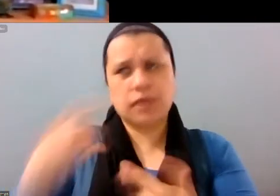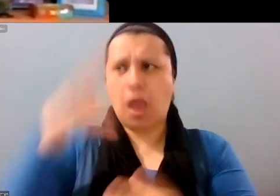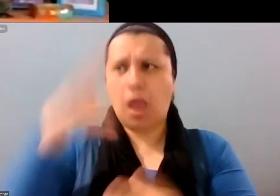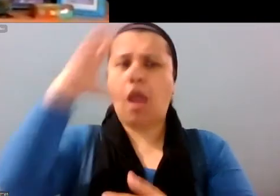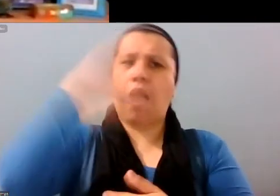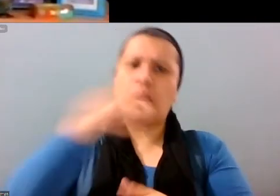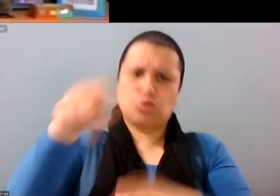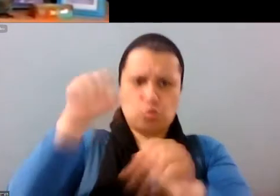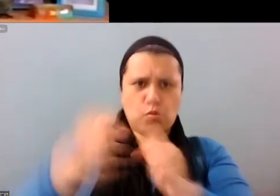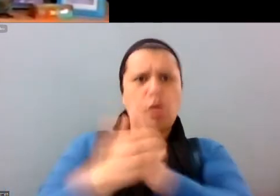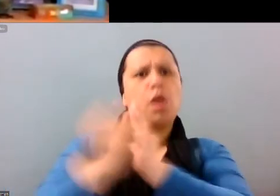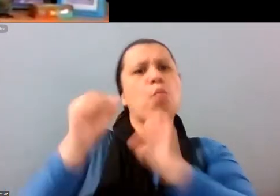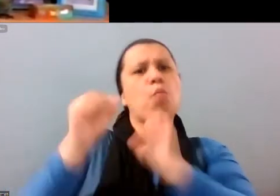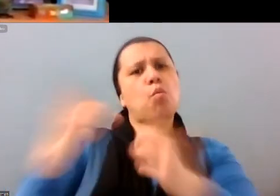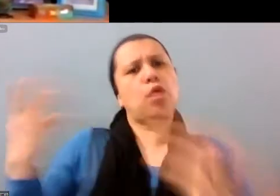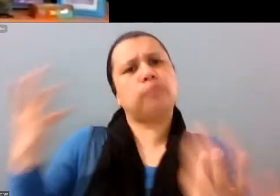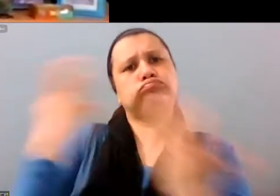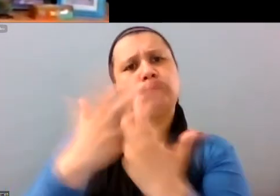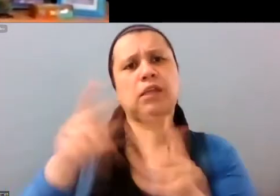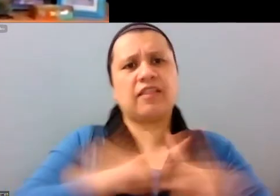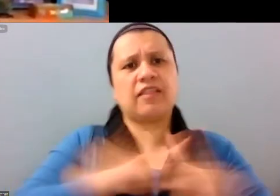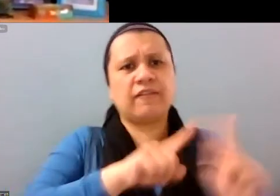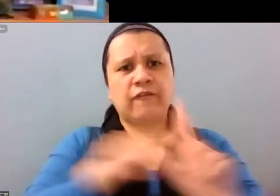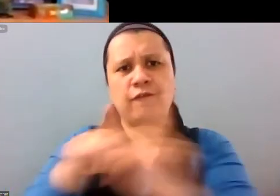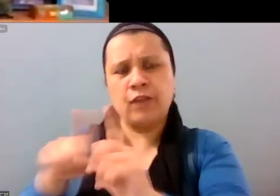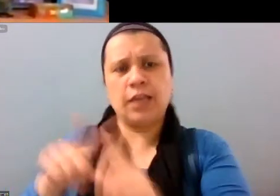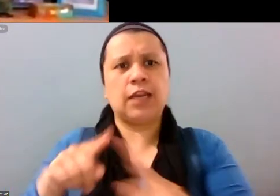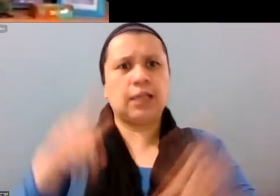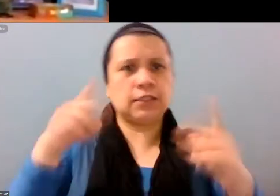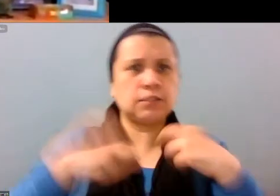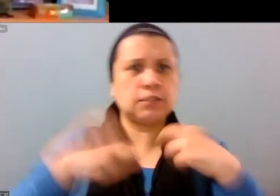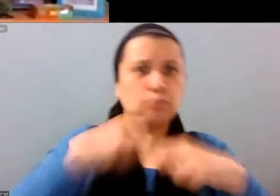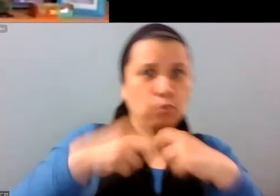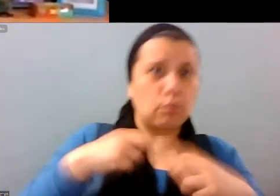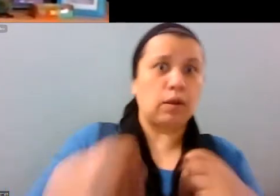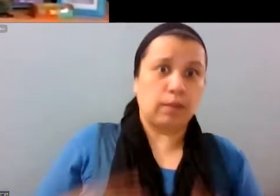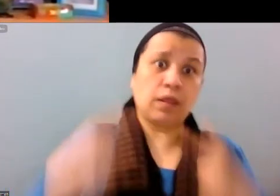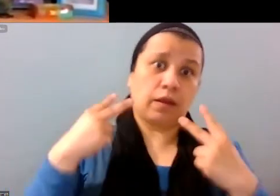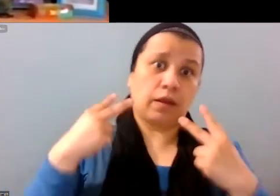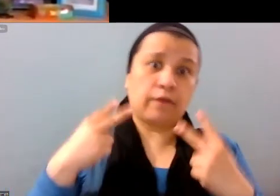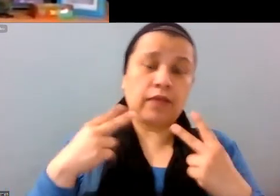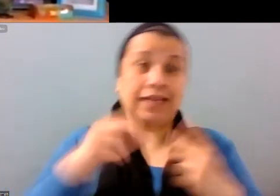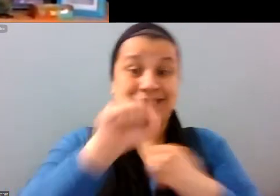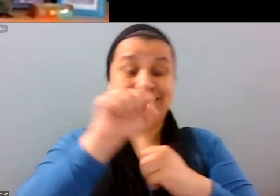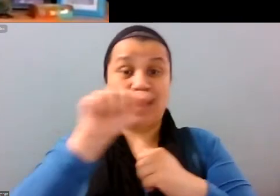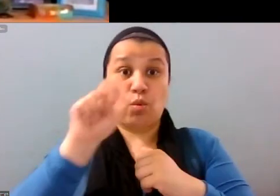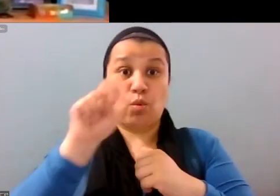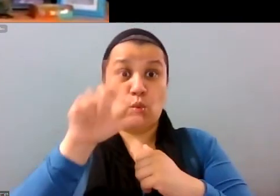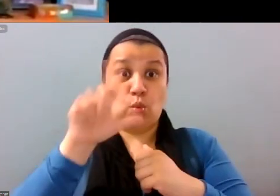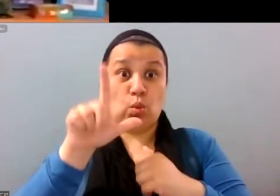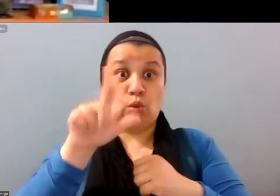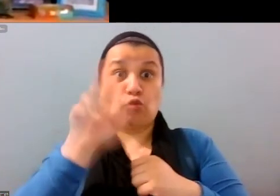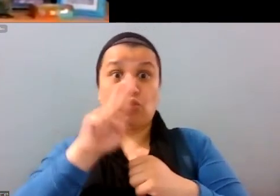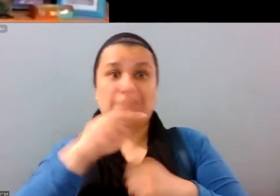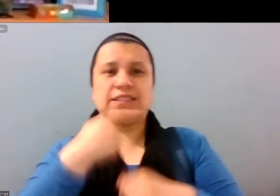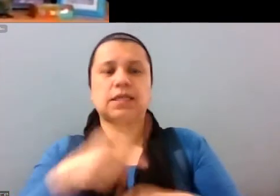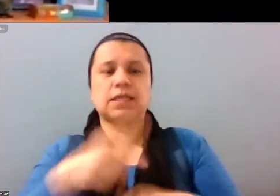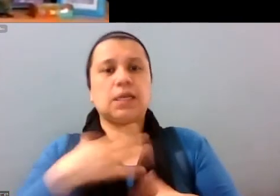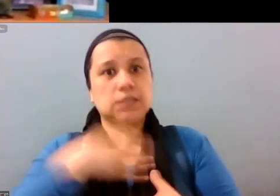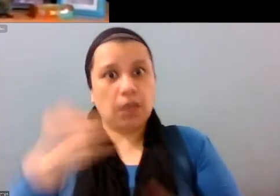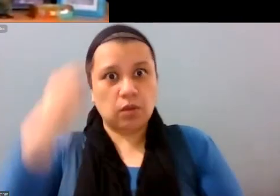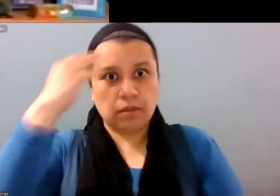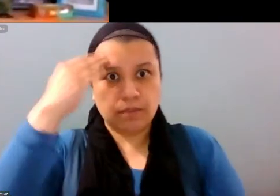de adaptarse a diferentes adversidades que les presenta la vida Saúl Rodríguez menciona la salud mental y física se